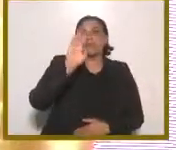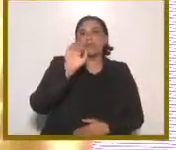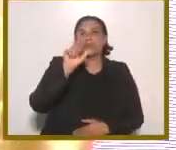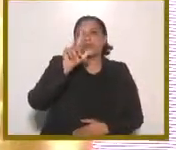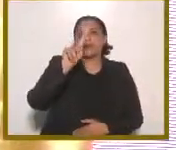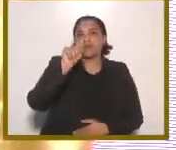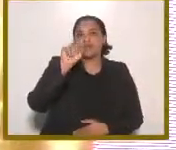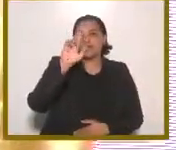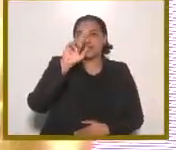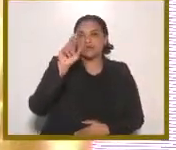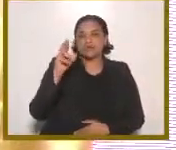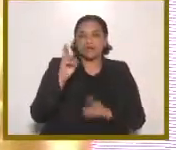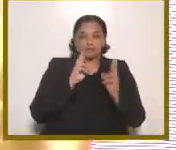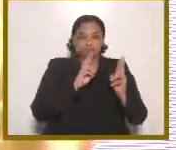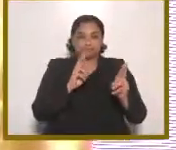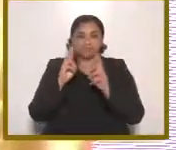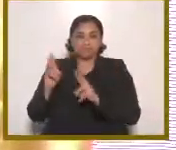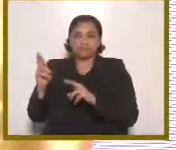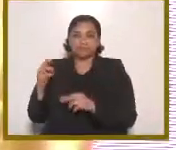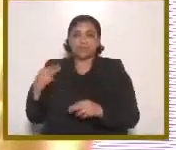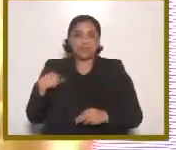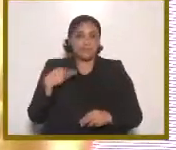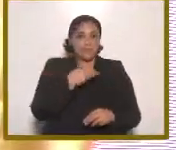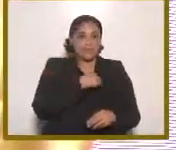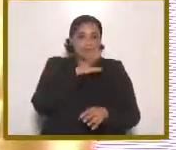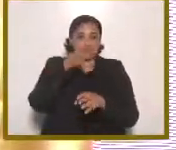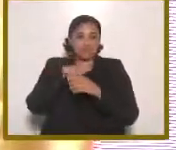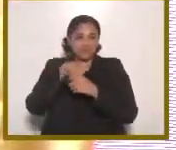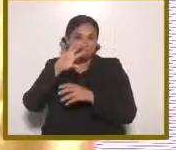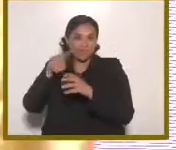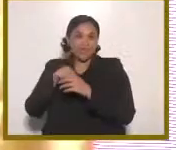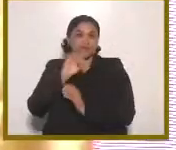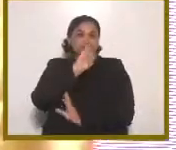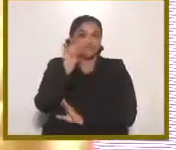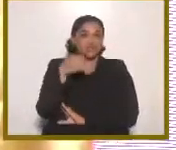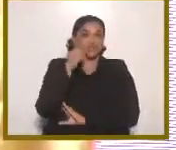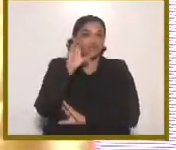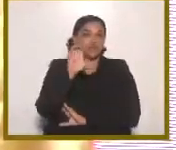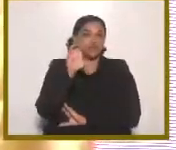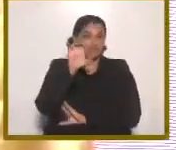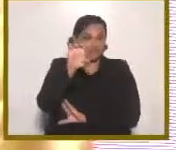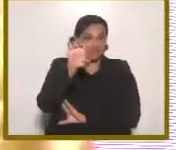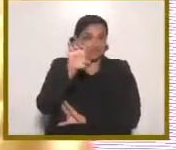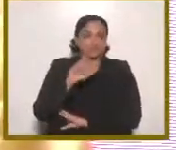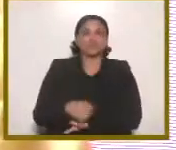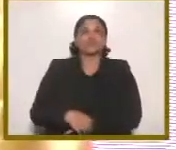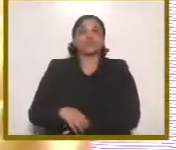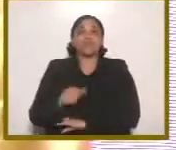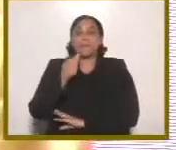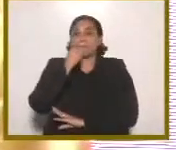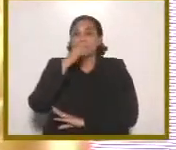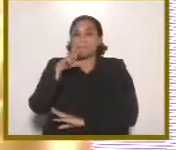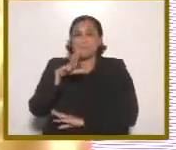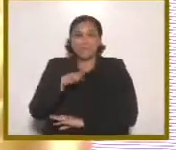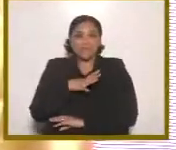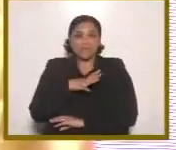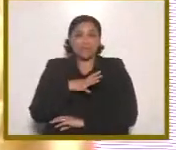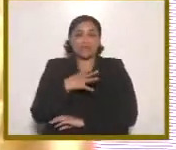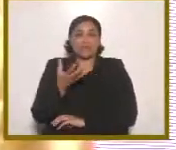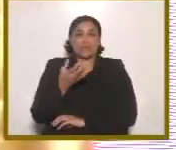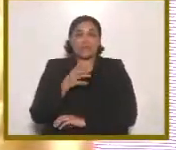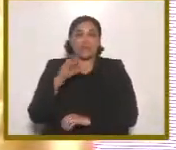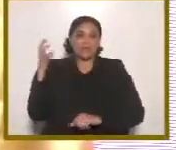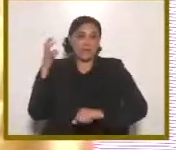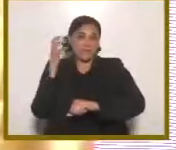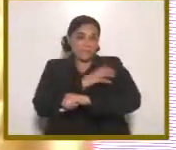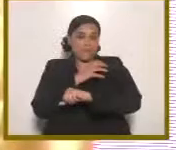honorables miembros suplentes de la Junta Central Electoral, a las mujeres del Poder Municipal, a